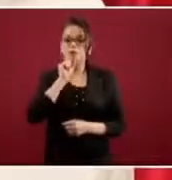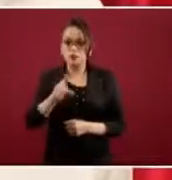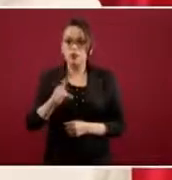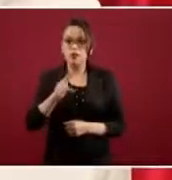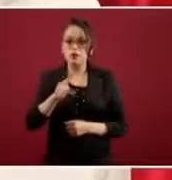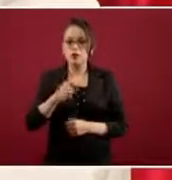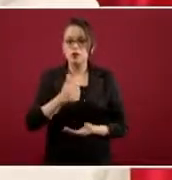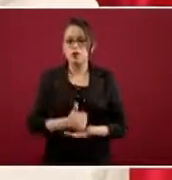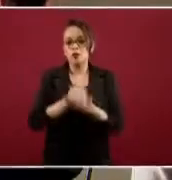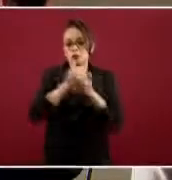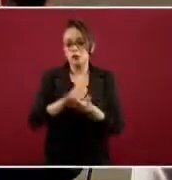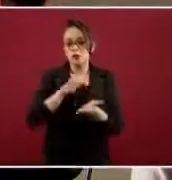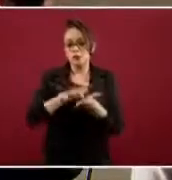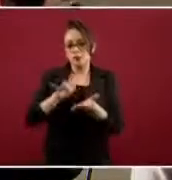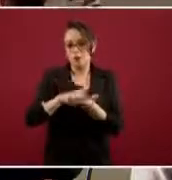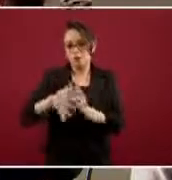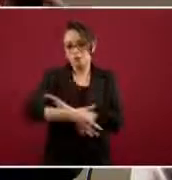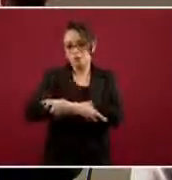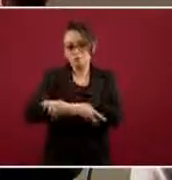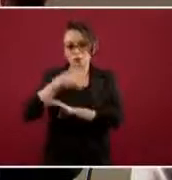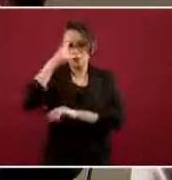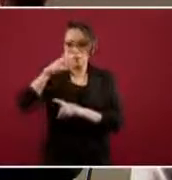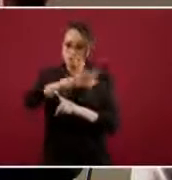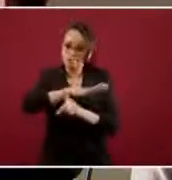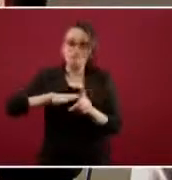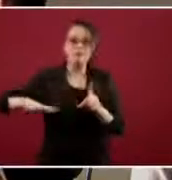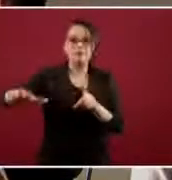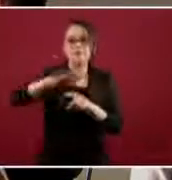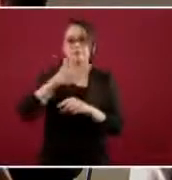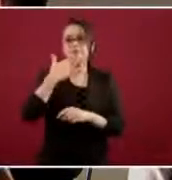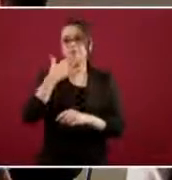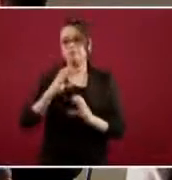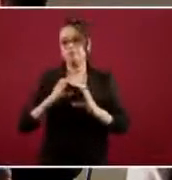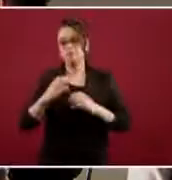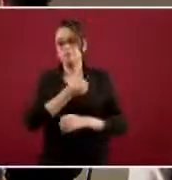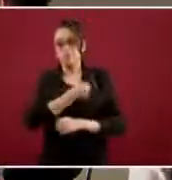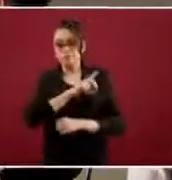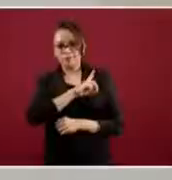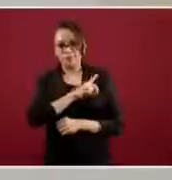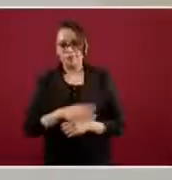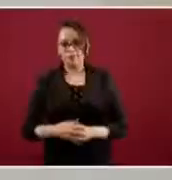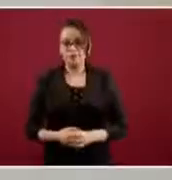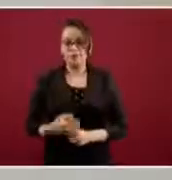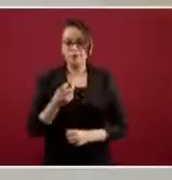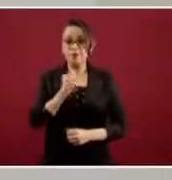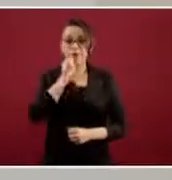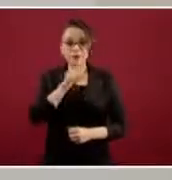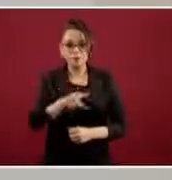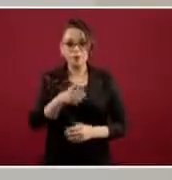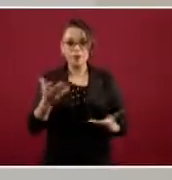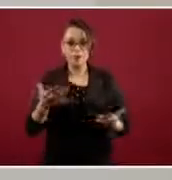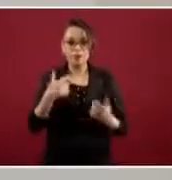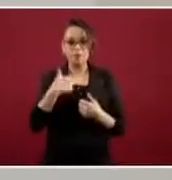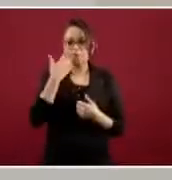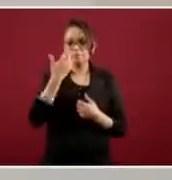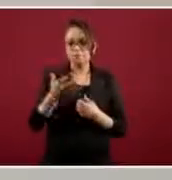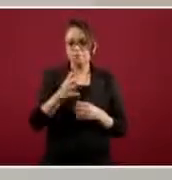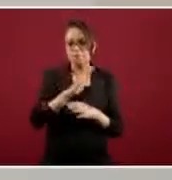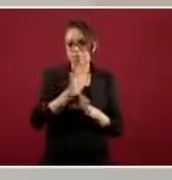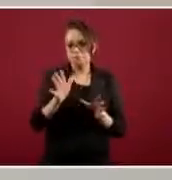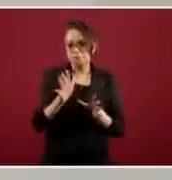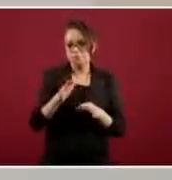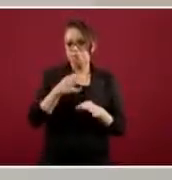y todos los demás. Y en ese sentido también quisiera terminar haciendo un llamado a la